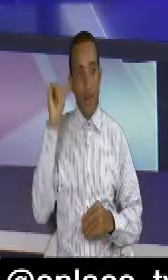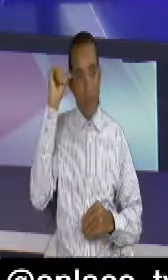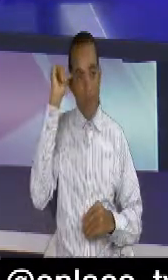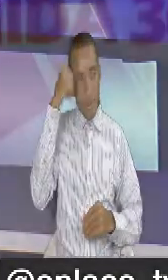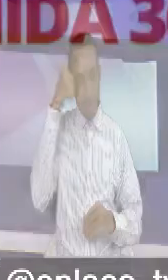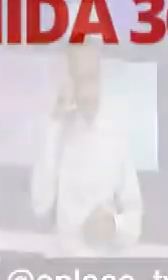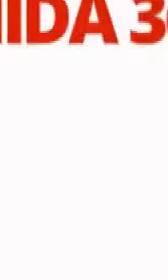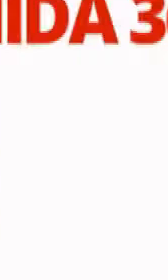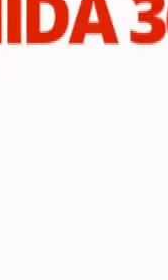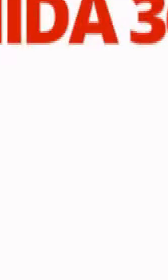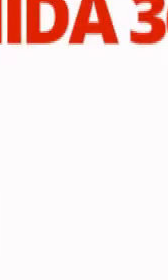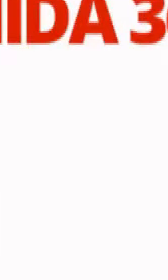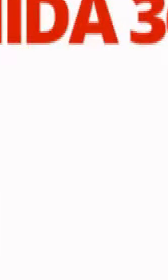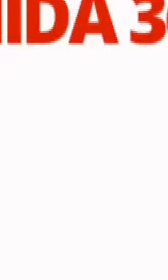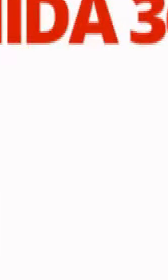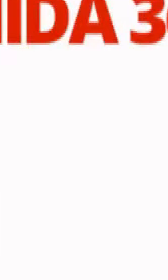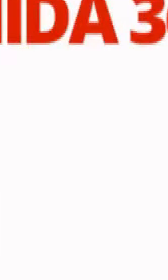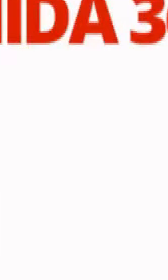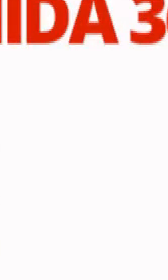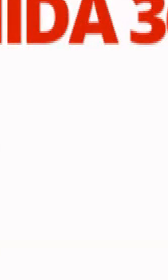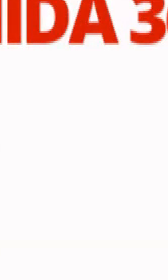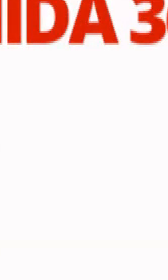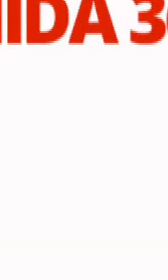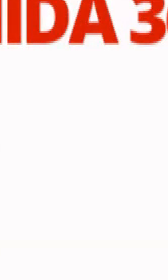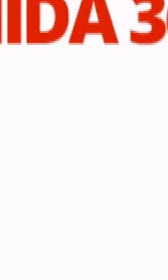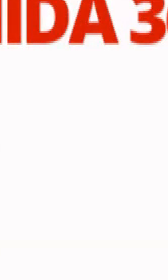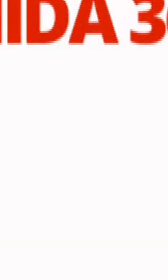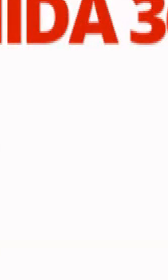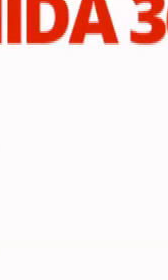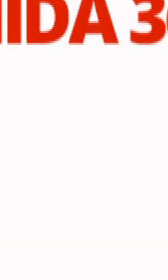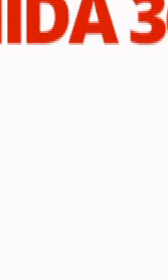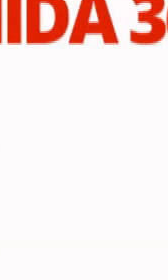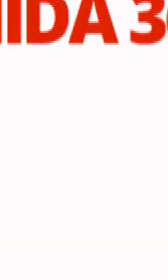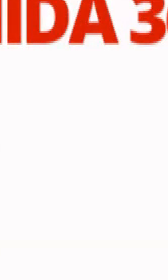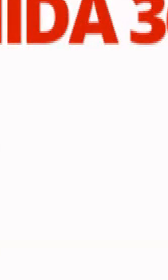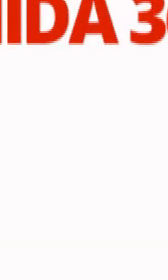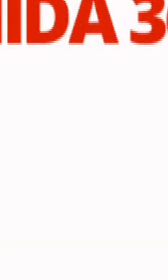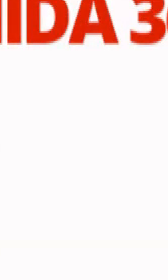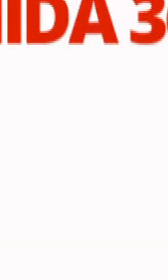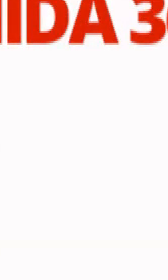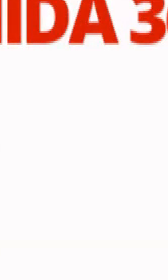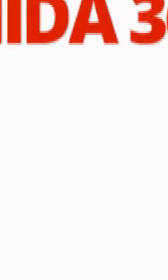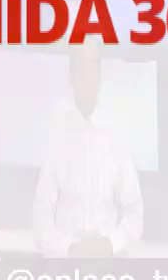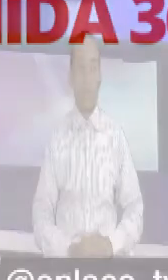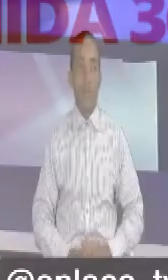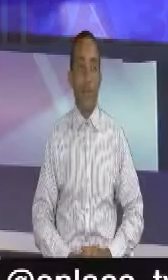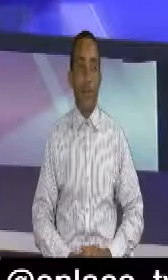siempre, Materiales Eléctricos, Electrofer, Ilumina Tu Vida, ahora también en la Avenida 36.